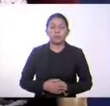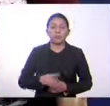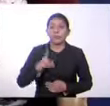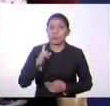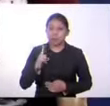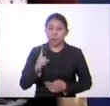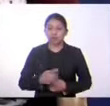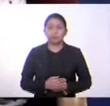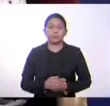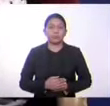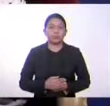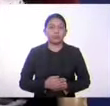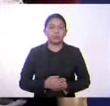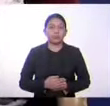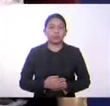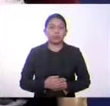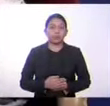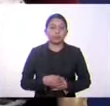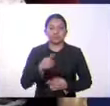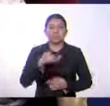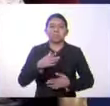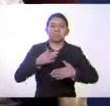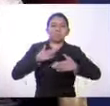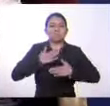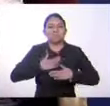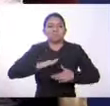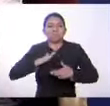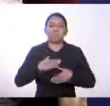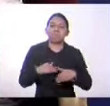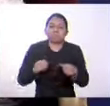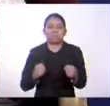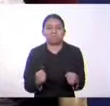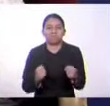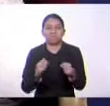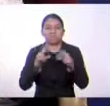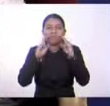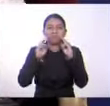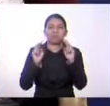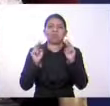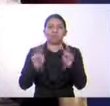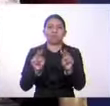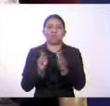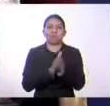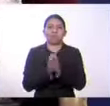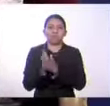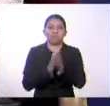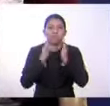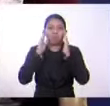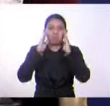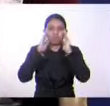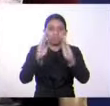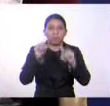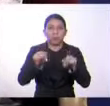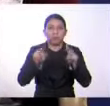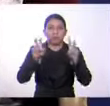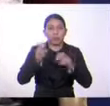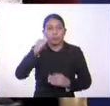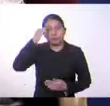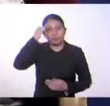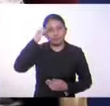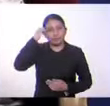pedirles que se pongan cómodos, que se preparen, que se dispongan a compartir este espacio de